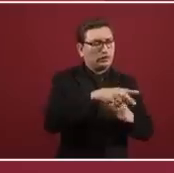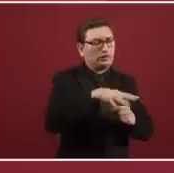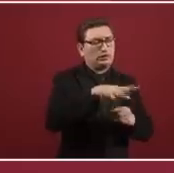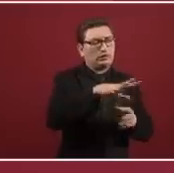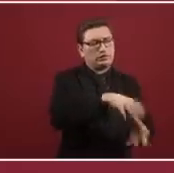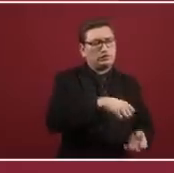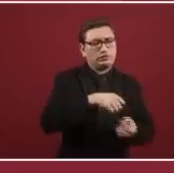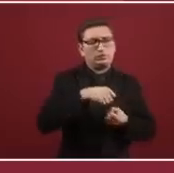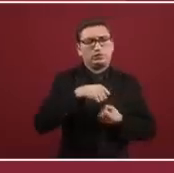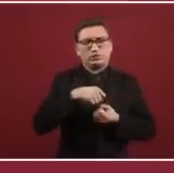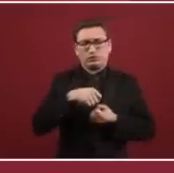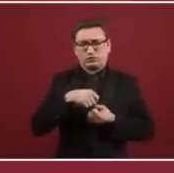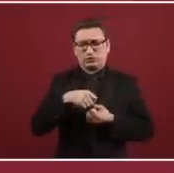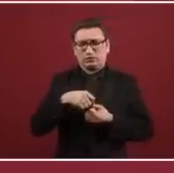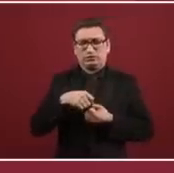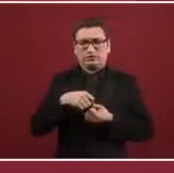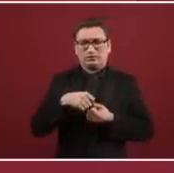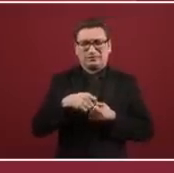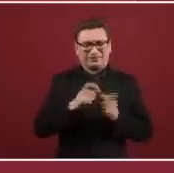procedencia ilícita.